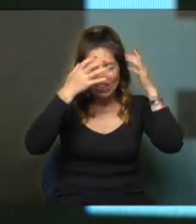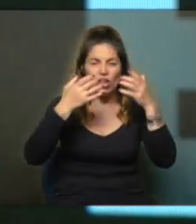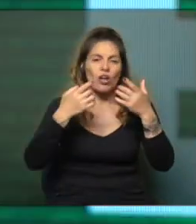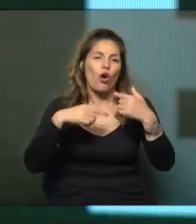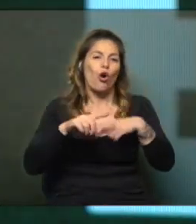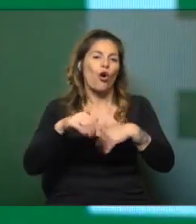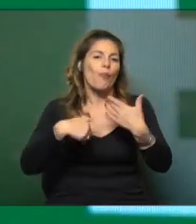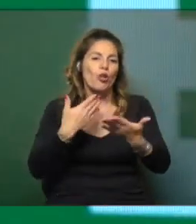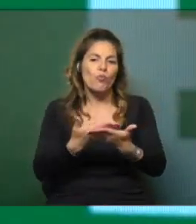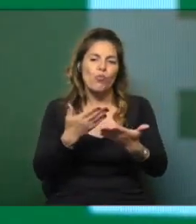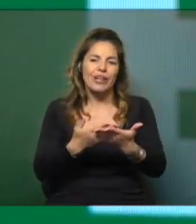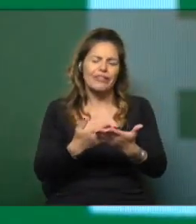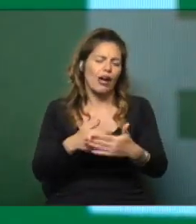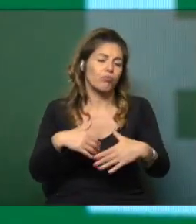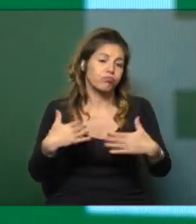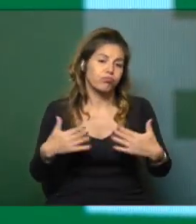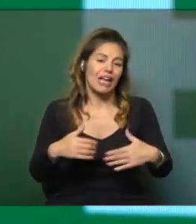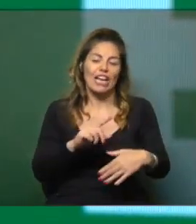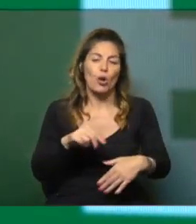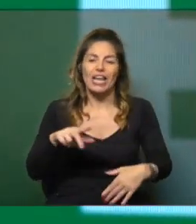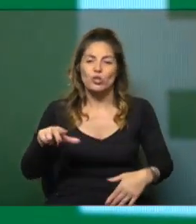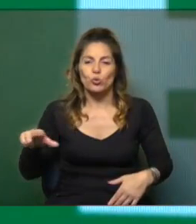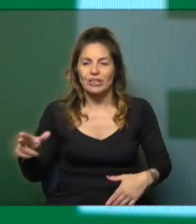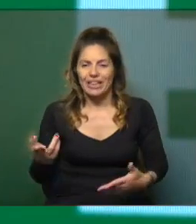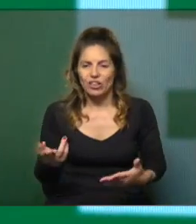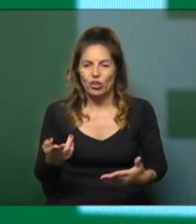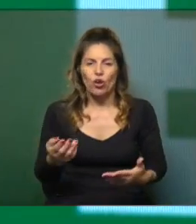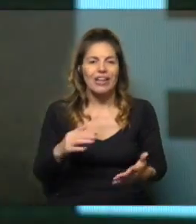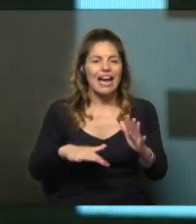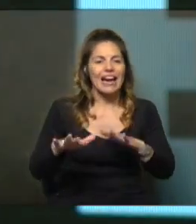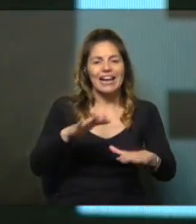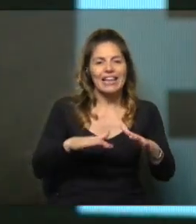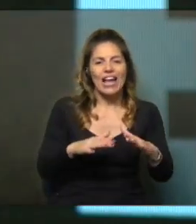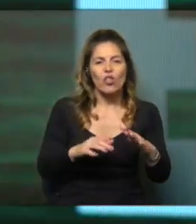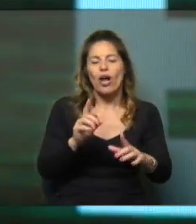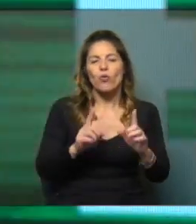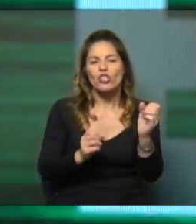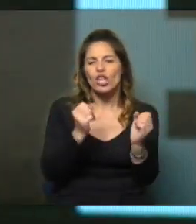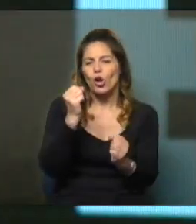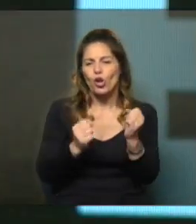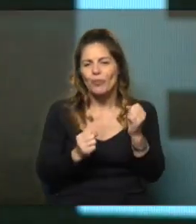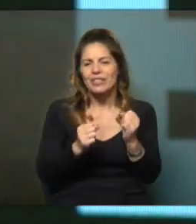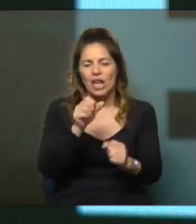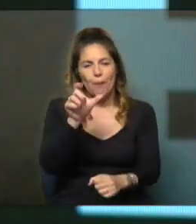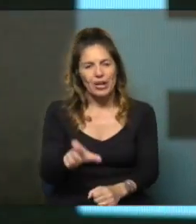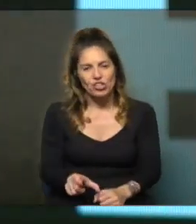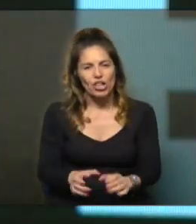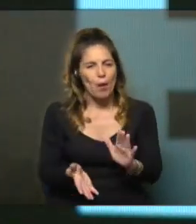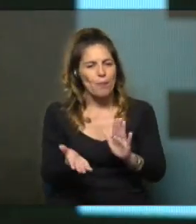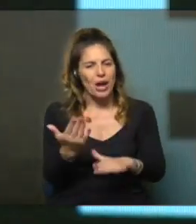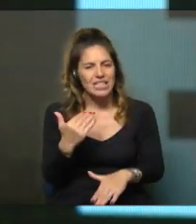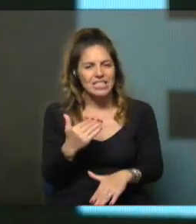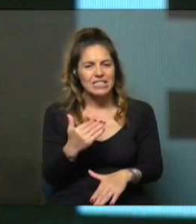con propuestas que han sido disparatadas sin un sustento que han tratado de arreglar algunos economistas y algunas personalidades un poco más